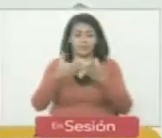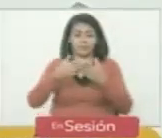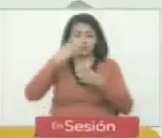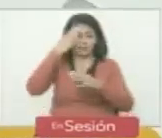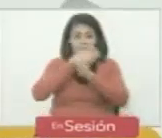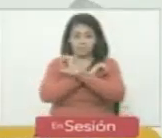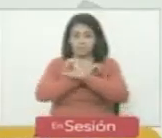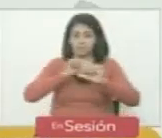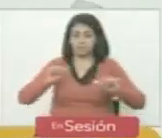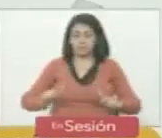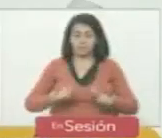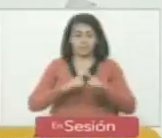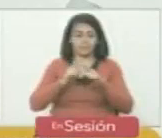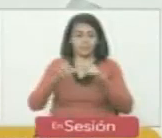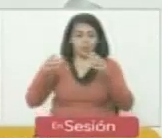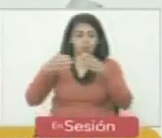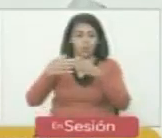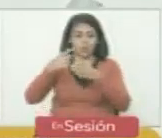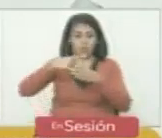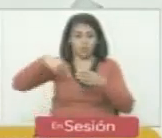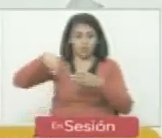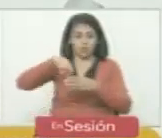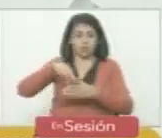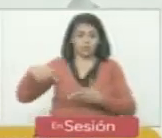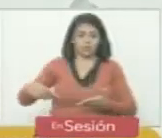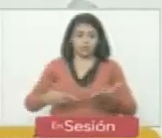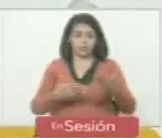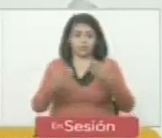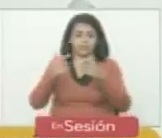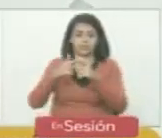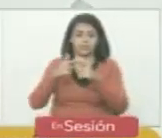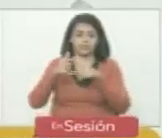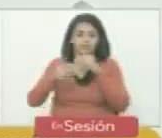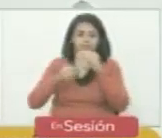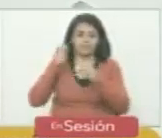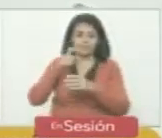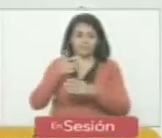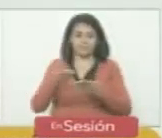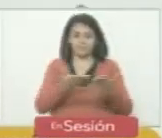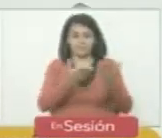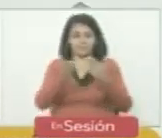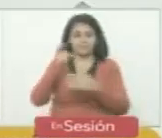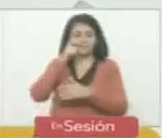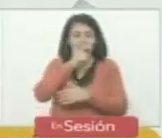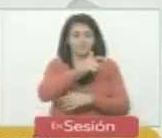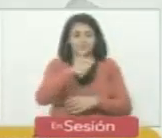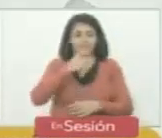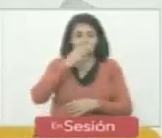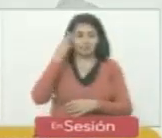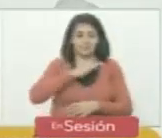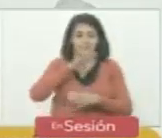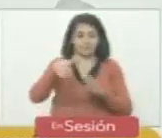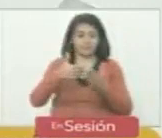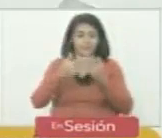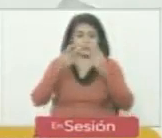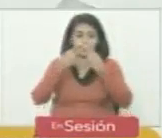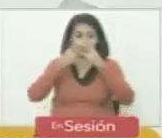militar como un cuerpo al servicio del pueblo venezolano, garante de la